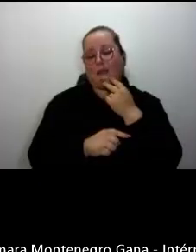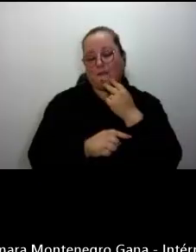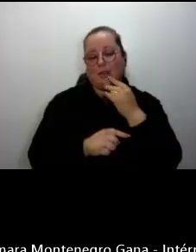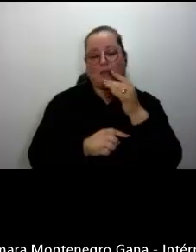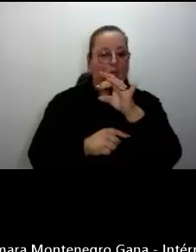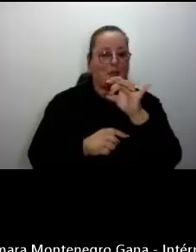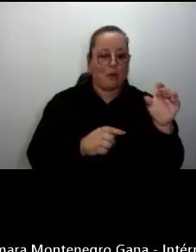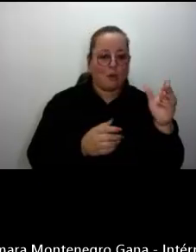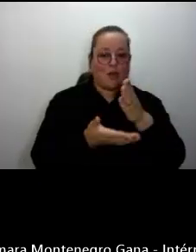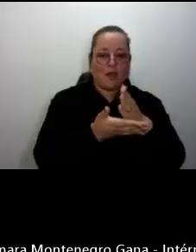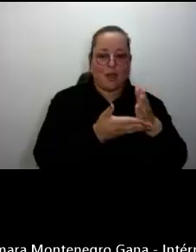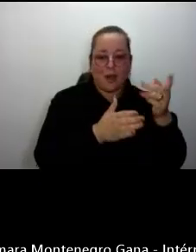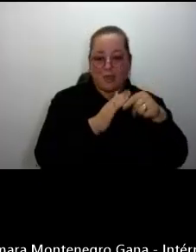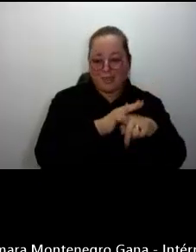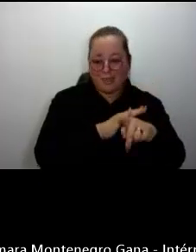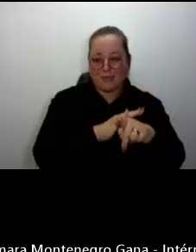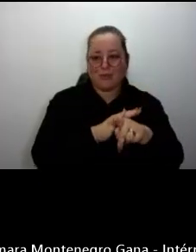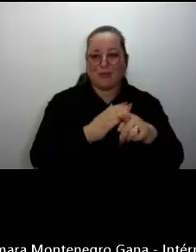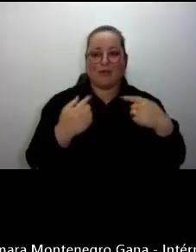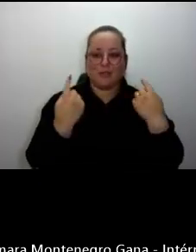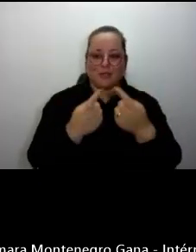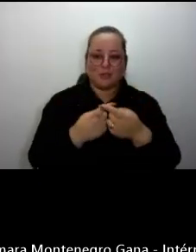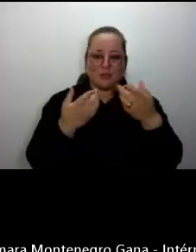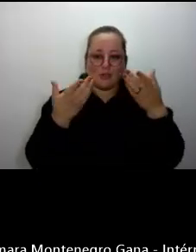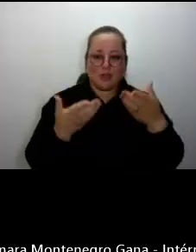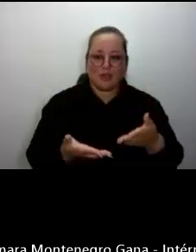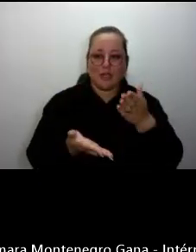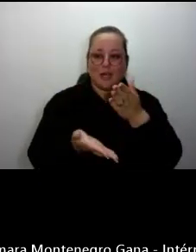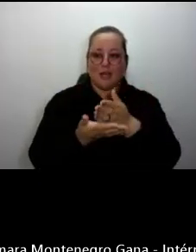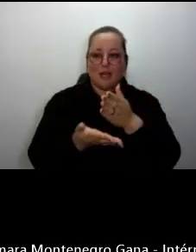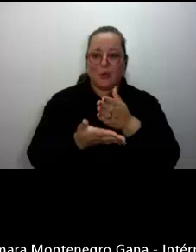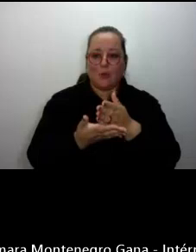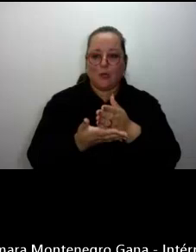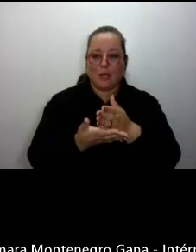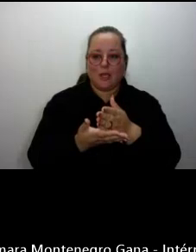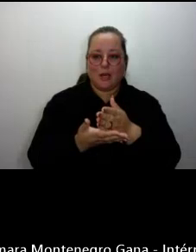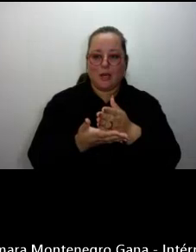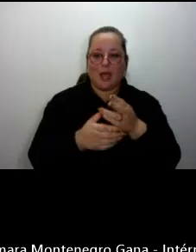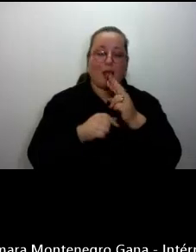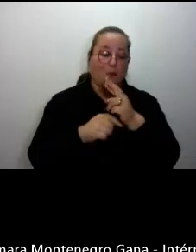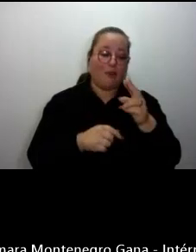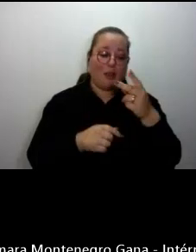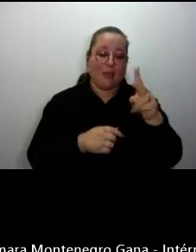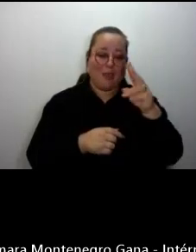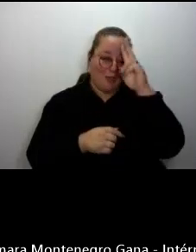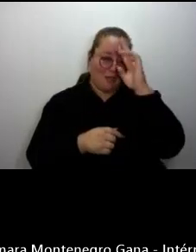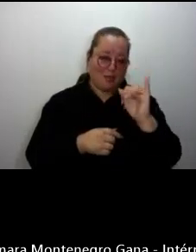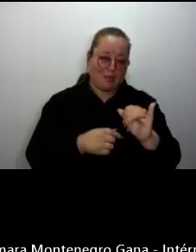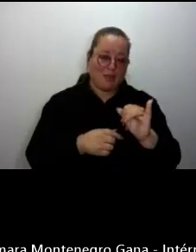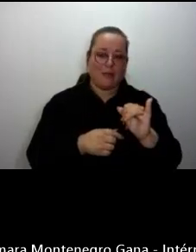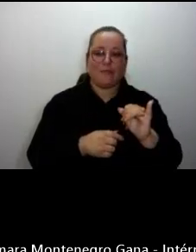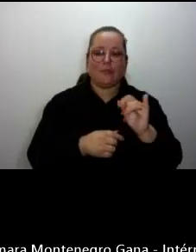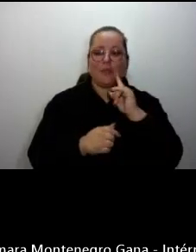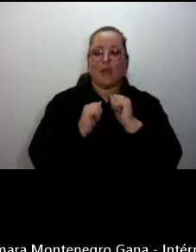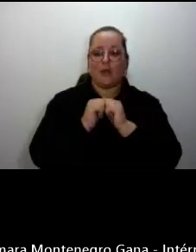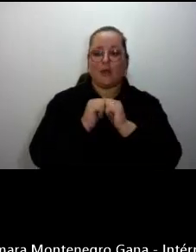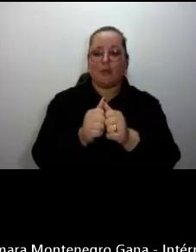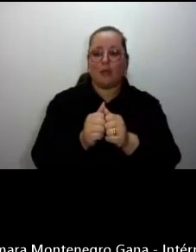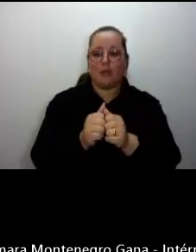escuelas. Entonces nosotros estamos acá, en nuestra escuela, es la Escuela República de Haití, y estoy en compañía